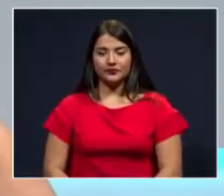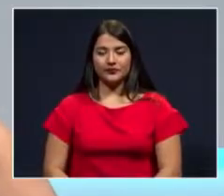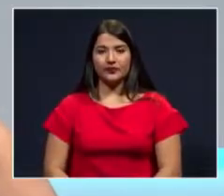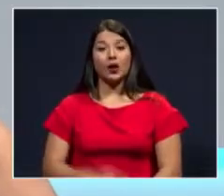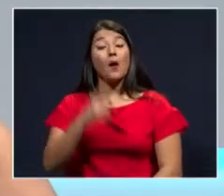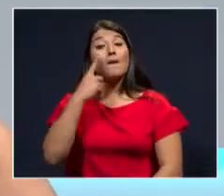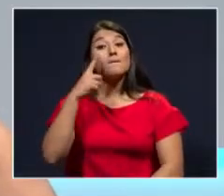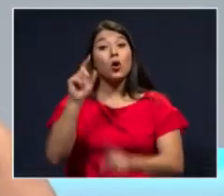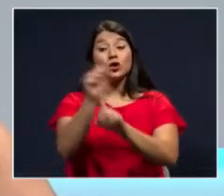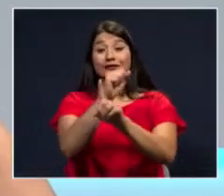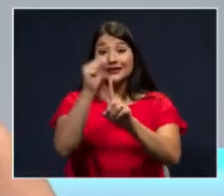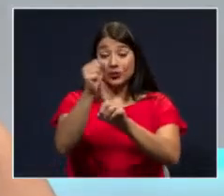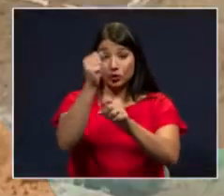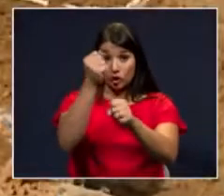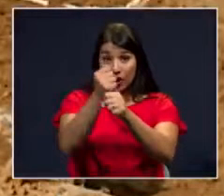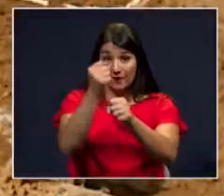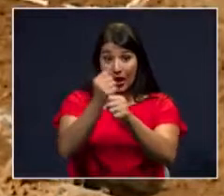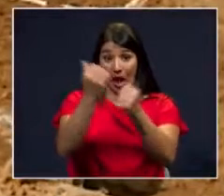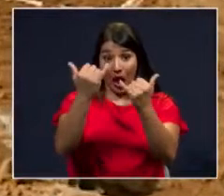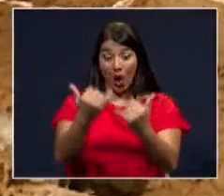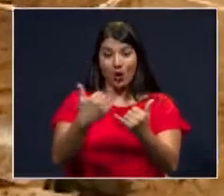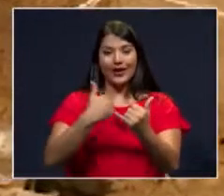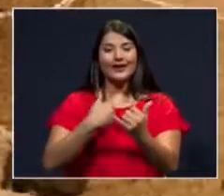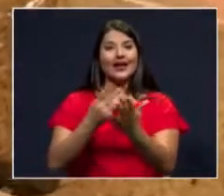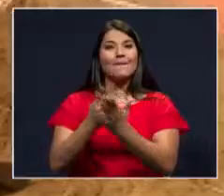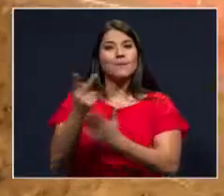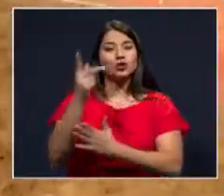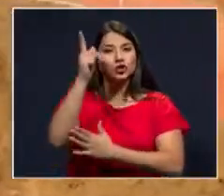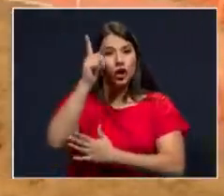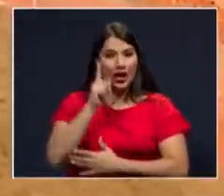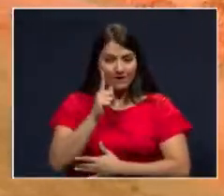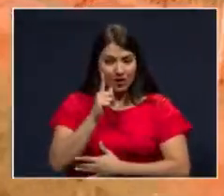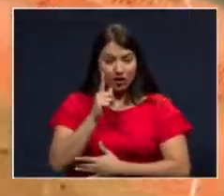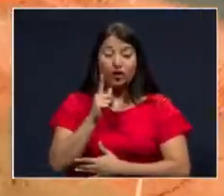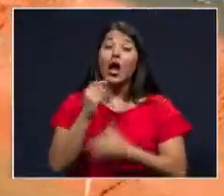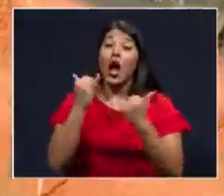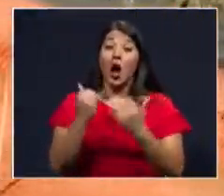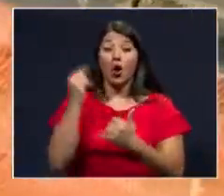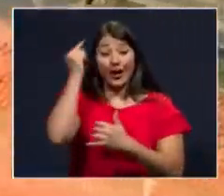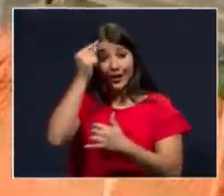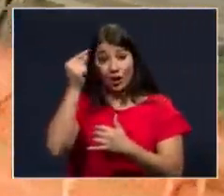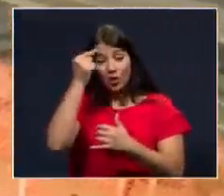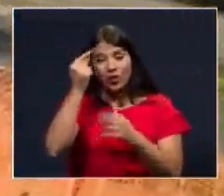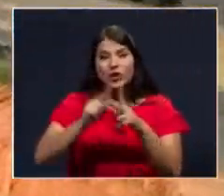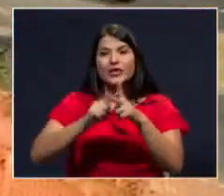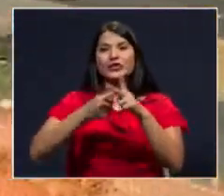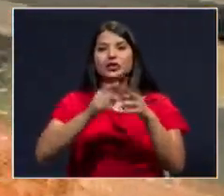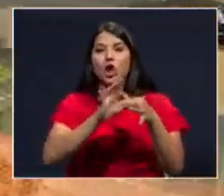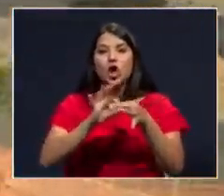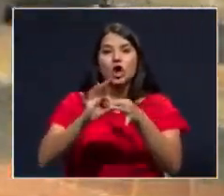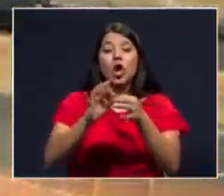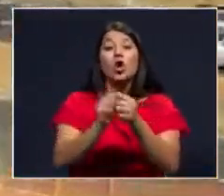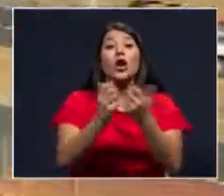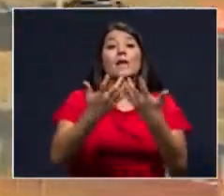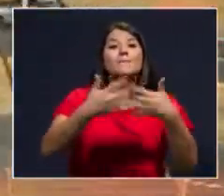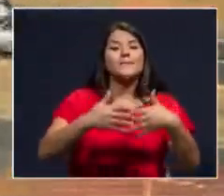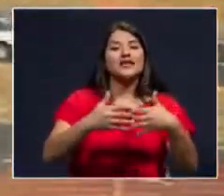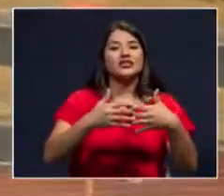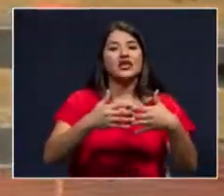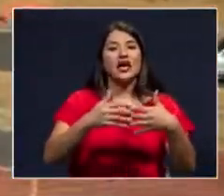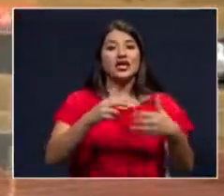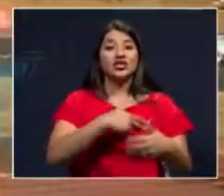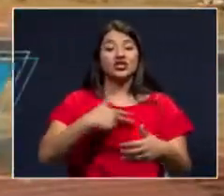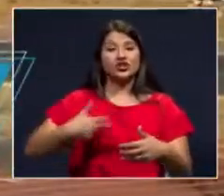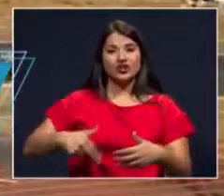Ante la situación laboral que enfrenta la provincia de Limón, el gobierno de la República inició coordinación con la empresa china Check para ampliar